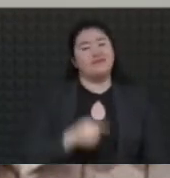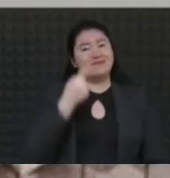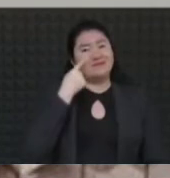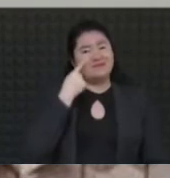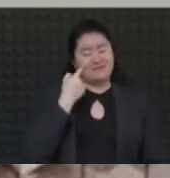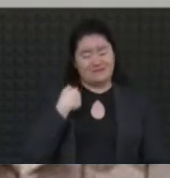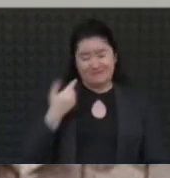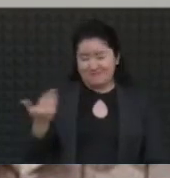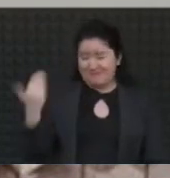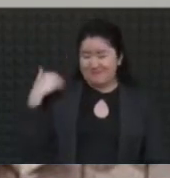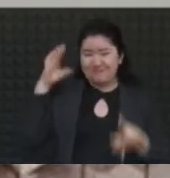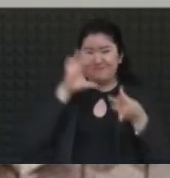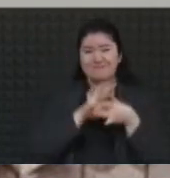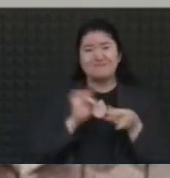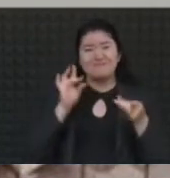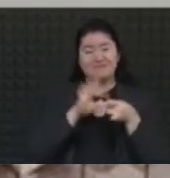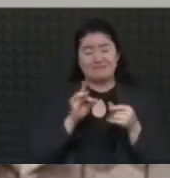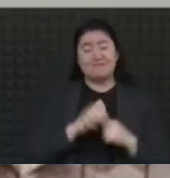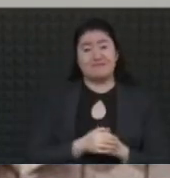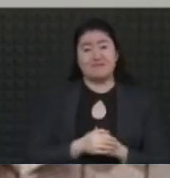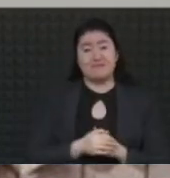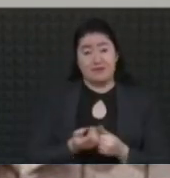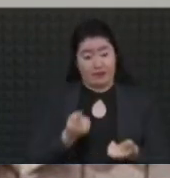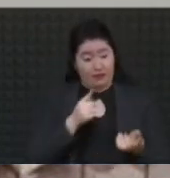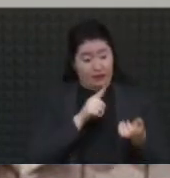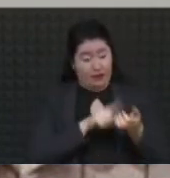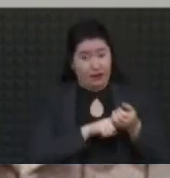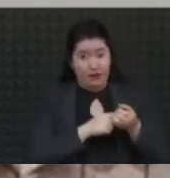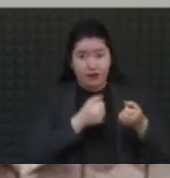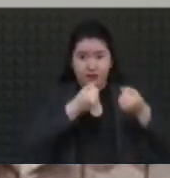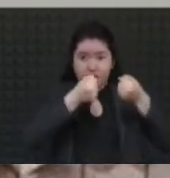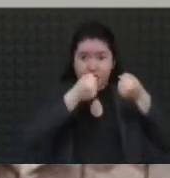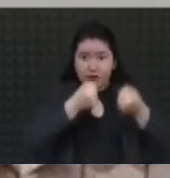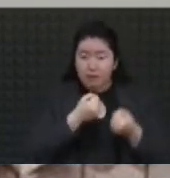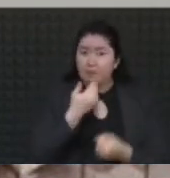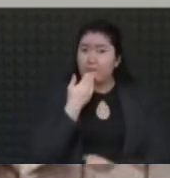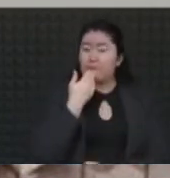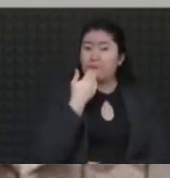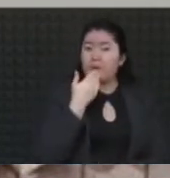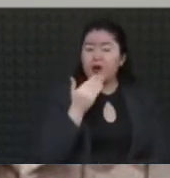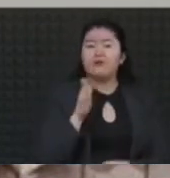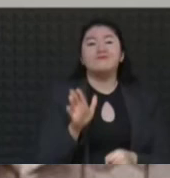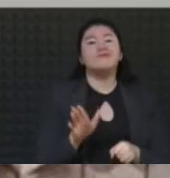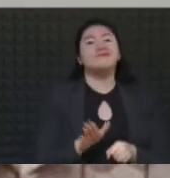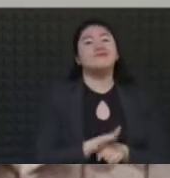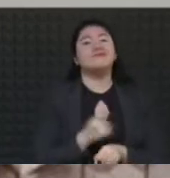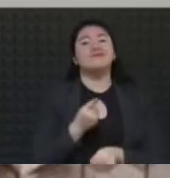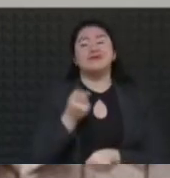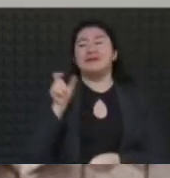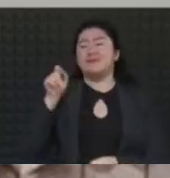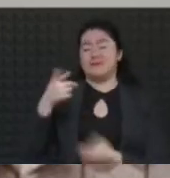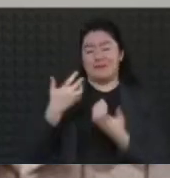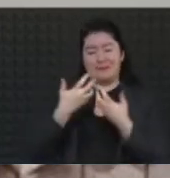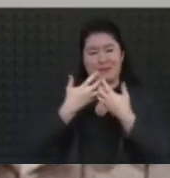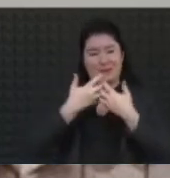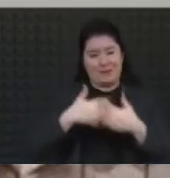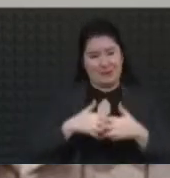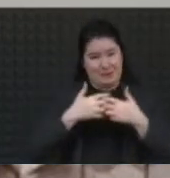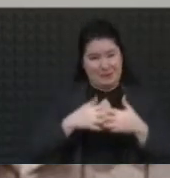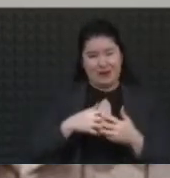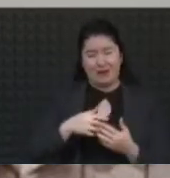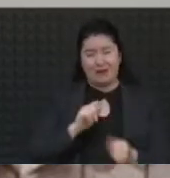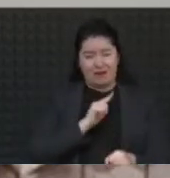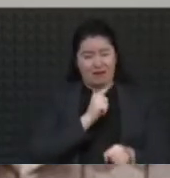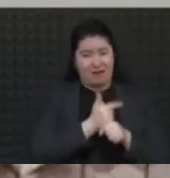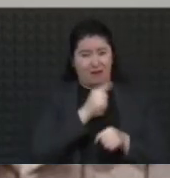va a incrementar el nivel de seguridad por los hallazgos de las deficiencias